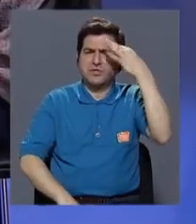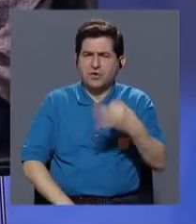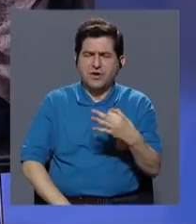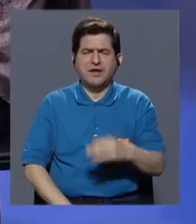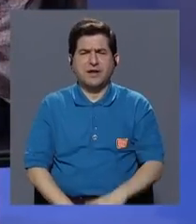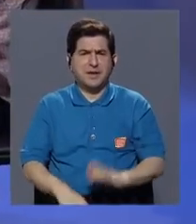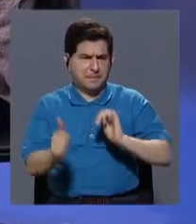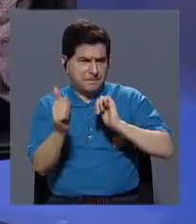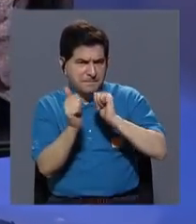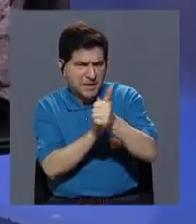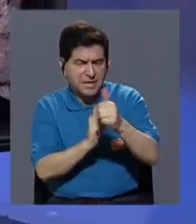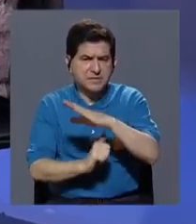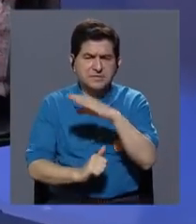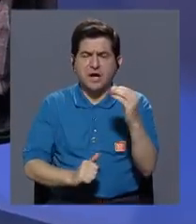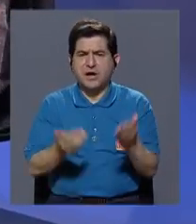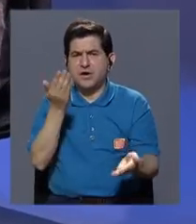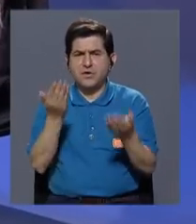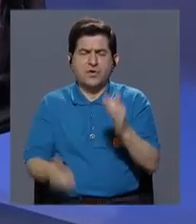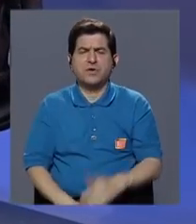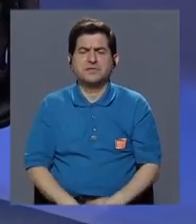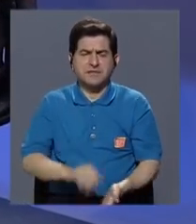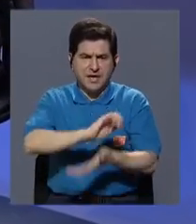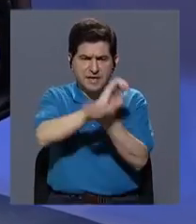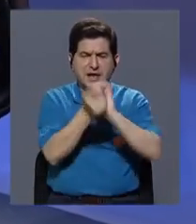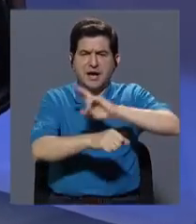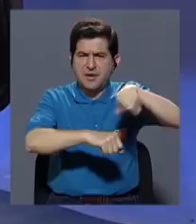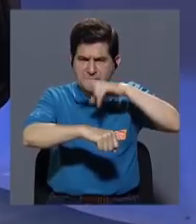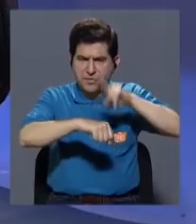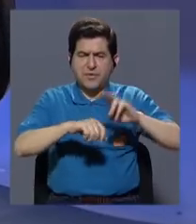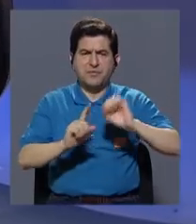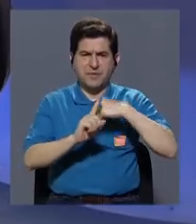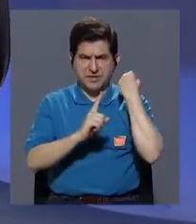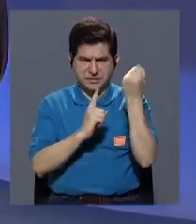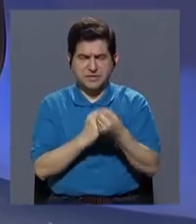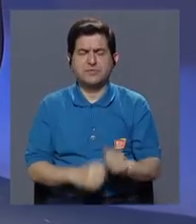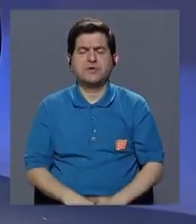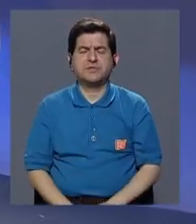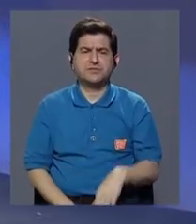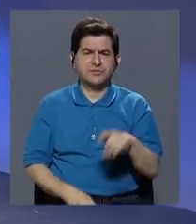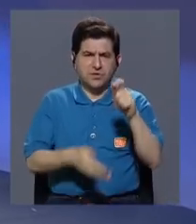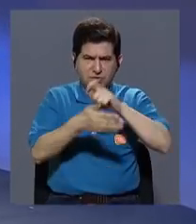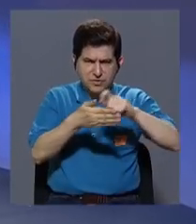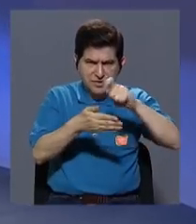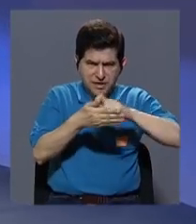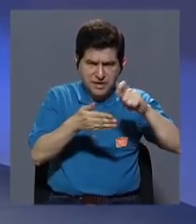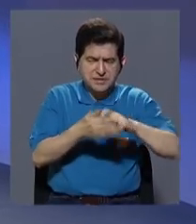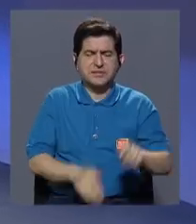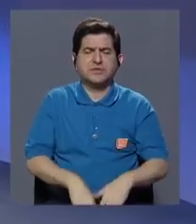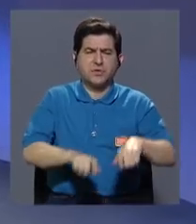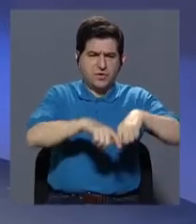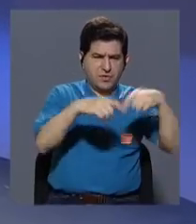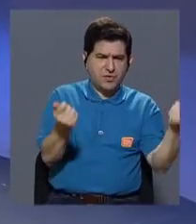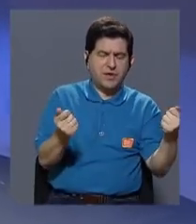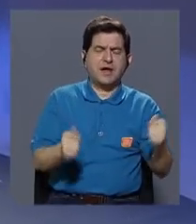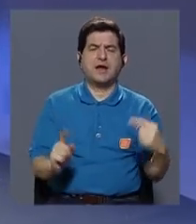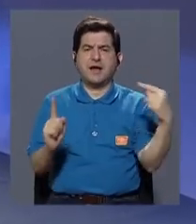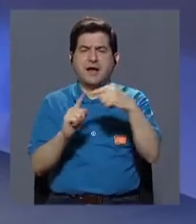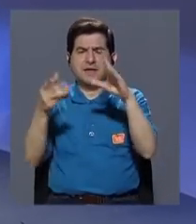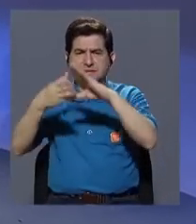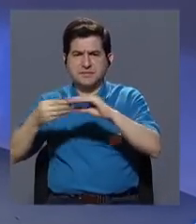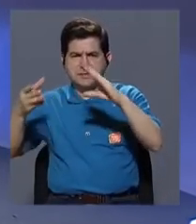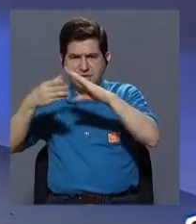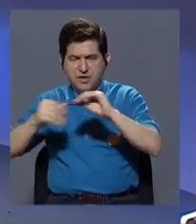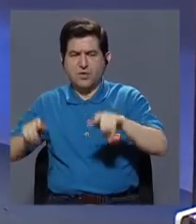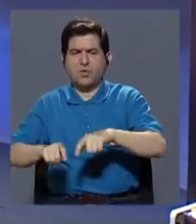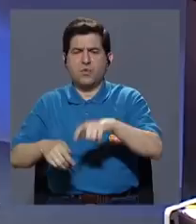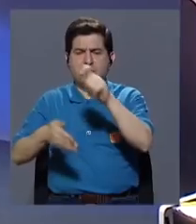cruzar o hacer más bien ese paso natural que muchas veces se da del periodismo a la crónica periodística que tiene